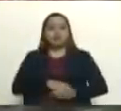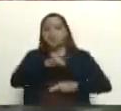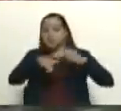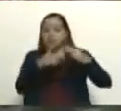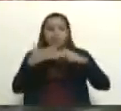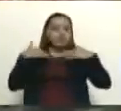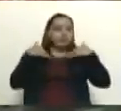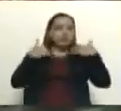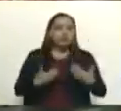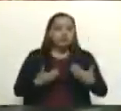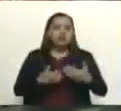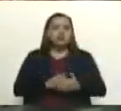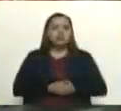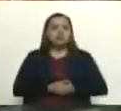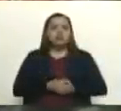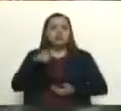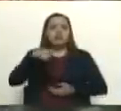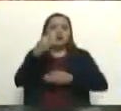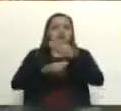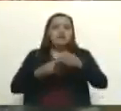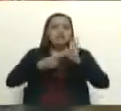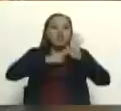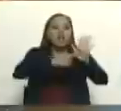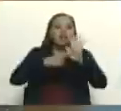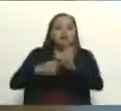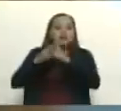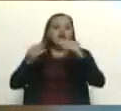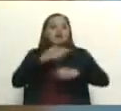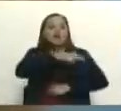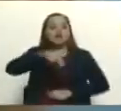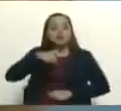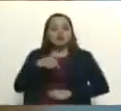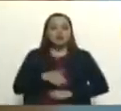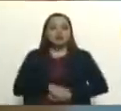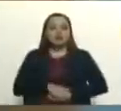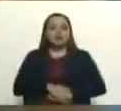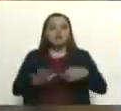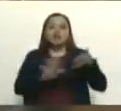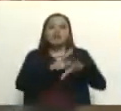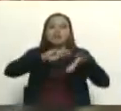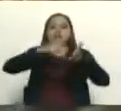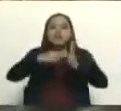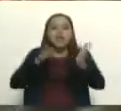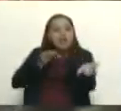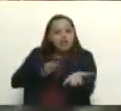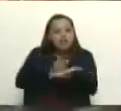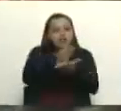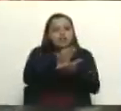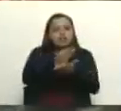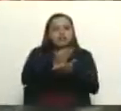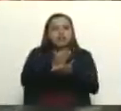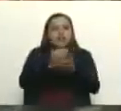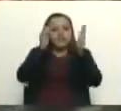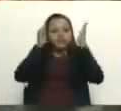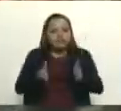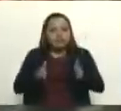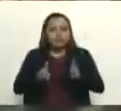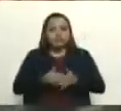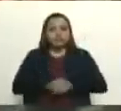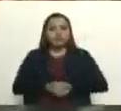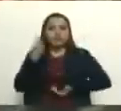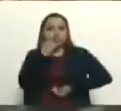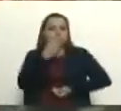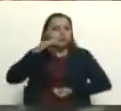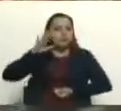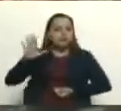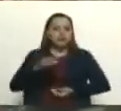desmayaste, que vas a ser ejemplo para todos nosotros, para todas nosotras, de lo que significa la lealtad, la firmeza, el